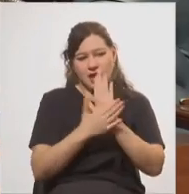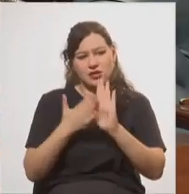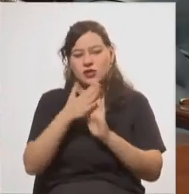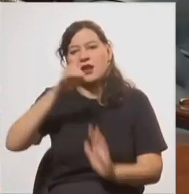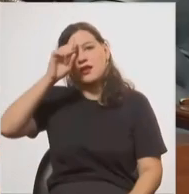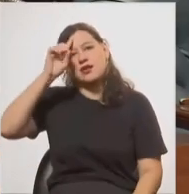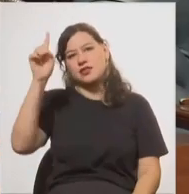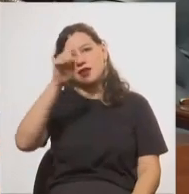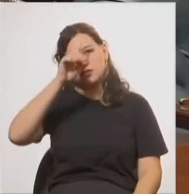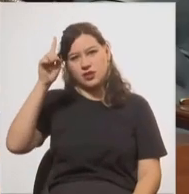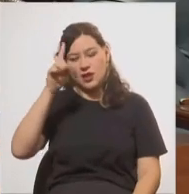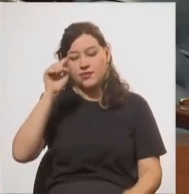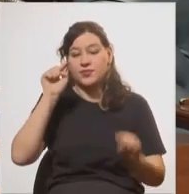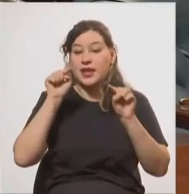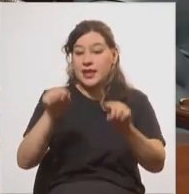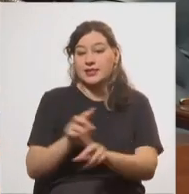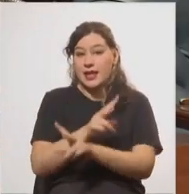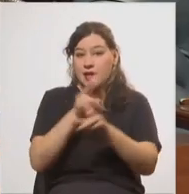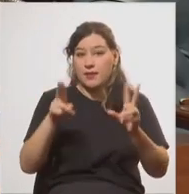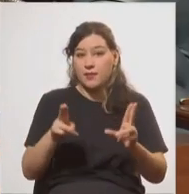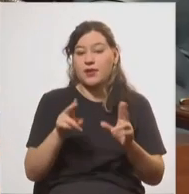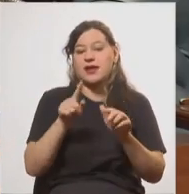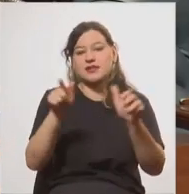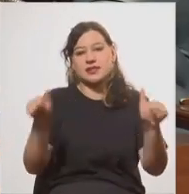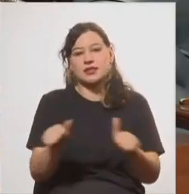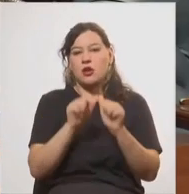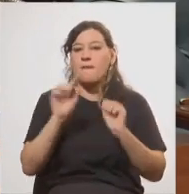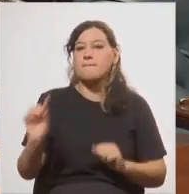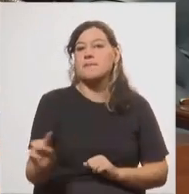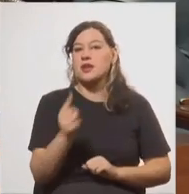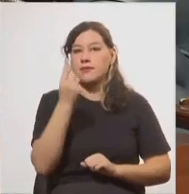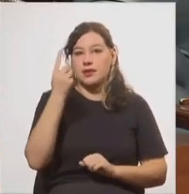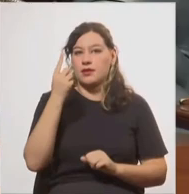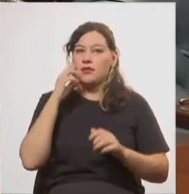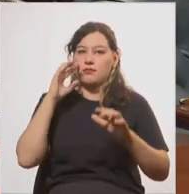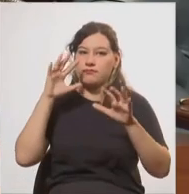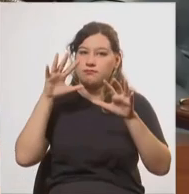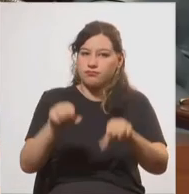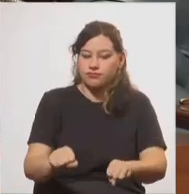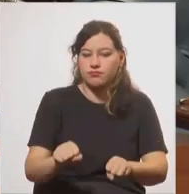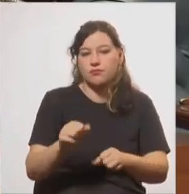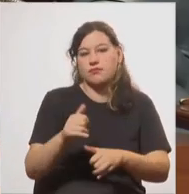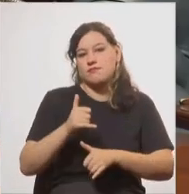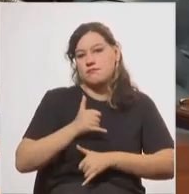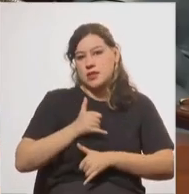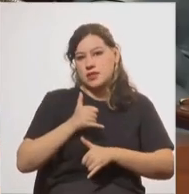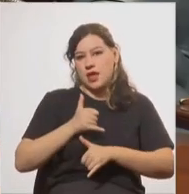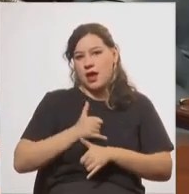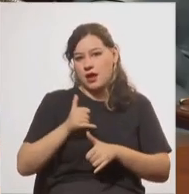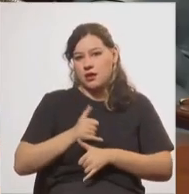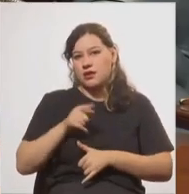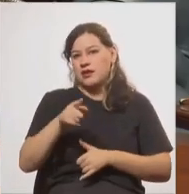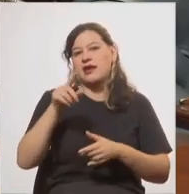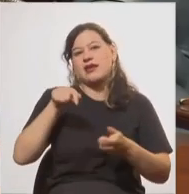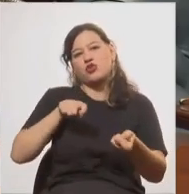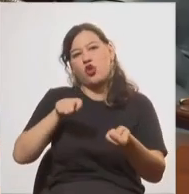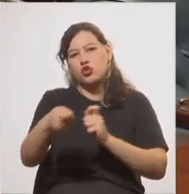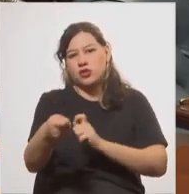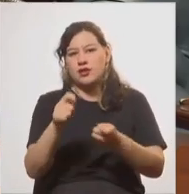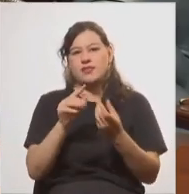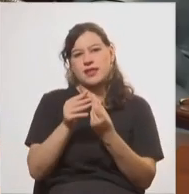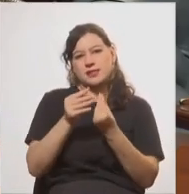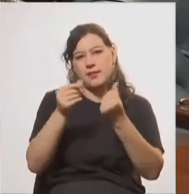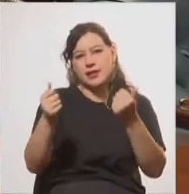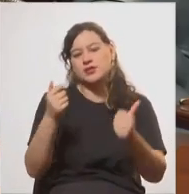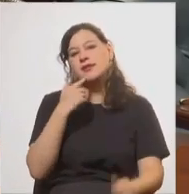regional. Fue en esa época donde se hicieron las primeras detenciones de militares involucrados con la tortura, desaparición